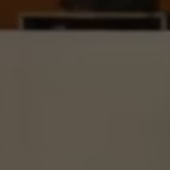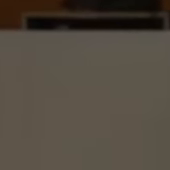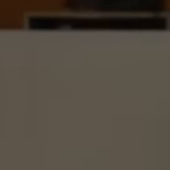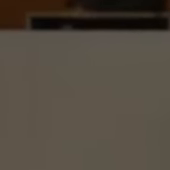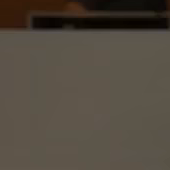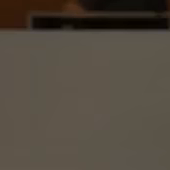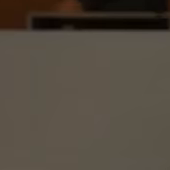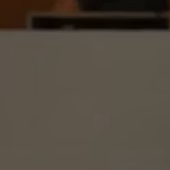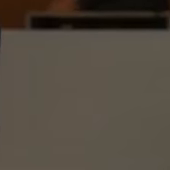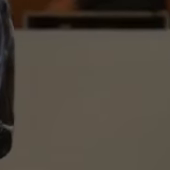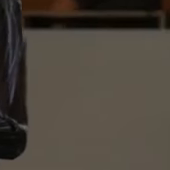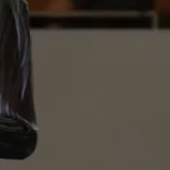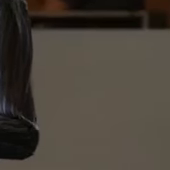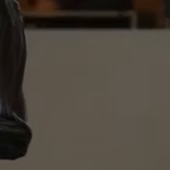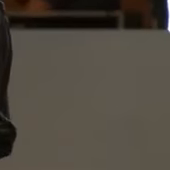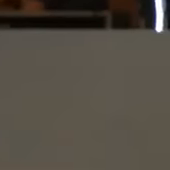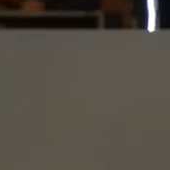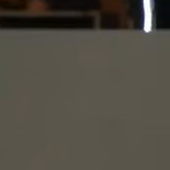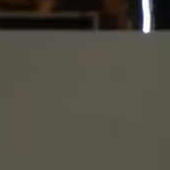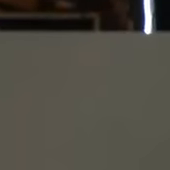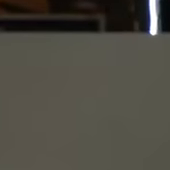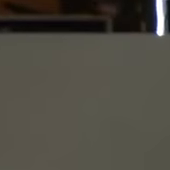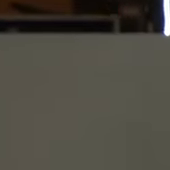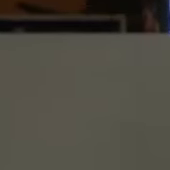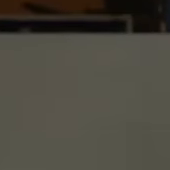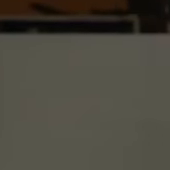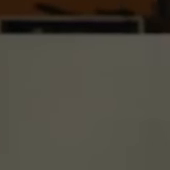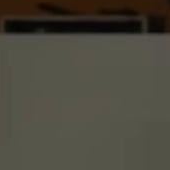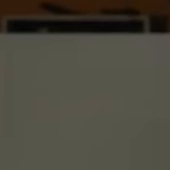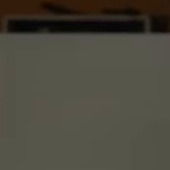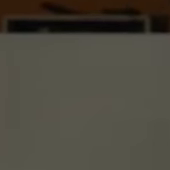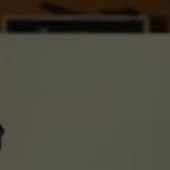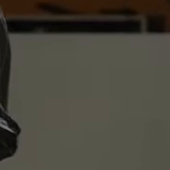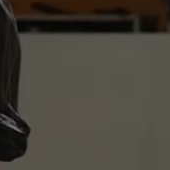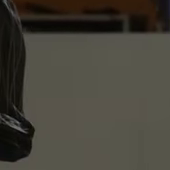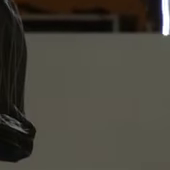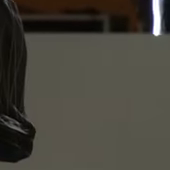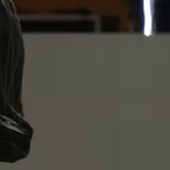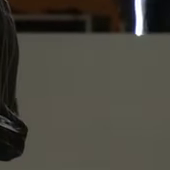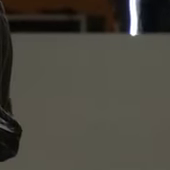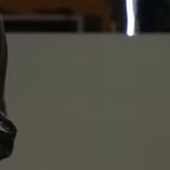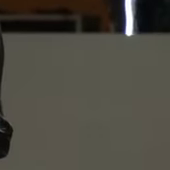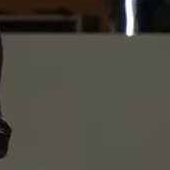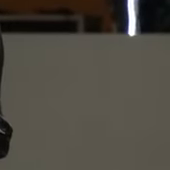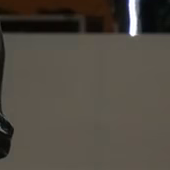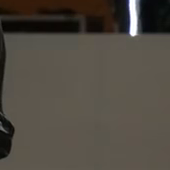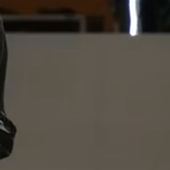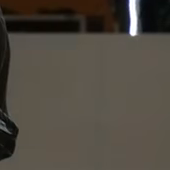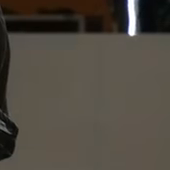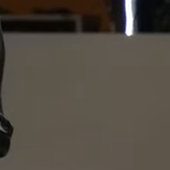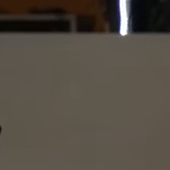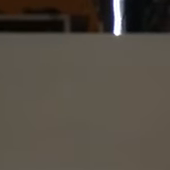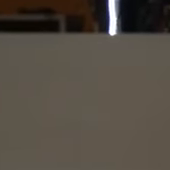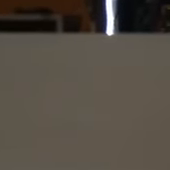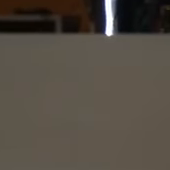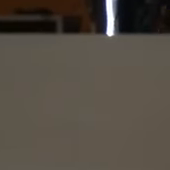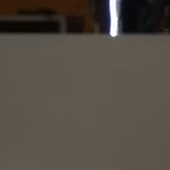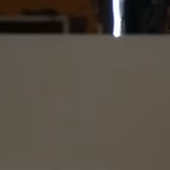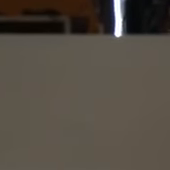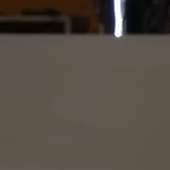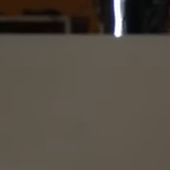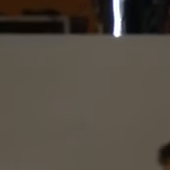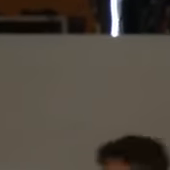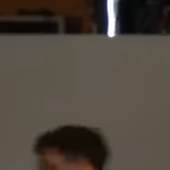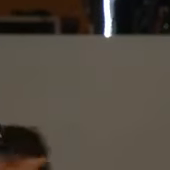nuestra mirada y reconocer el universo de barreras escenarios de discriminación y vulneración de derechos que afrontan las